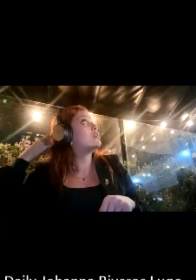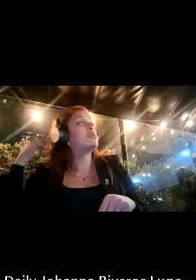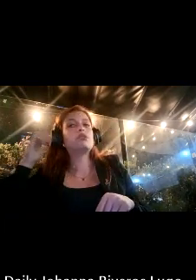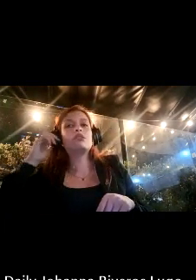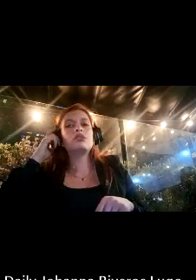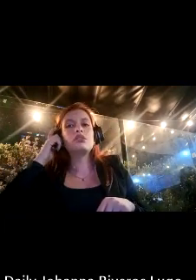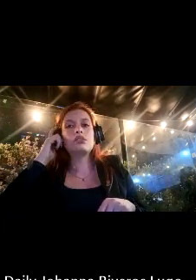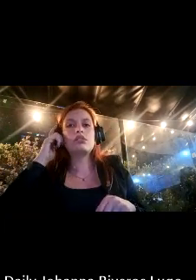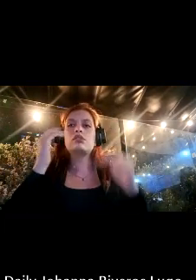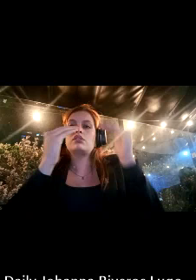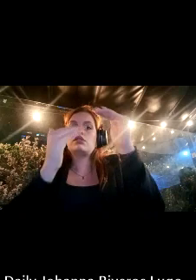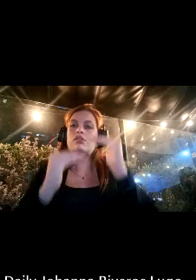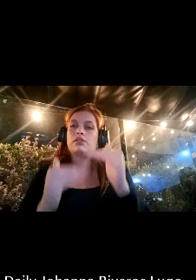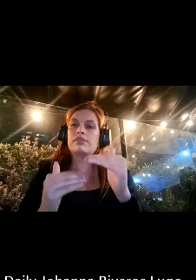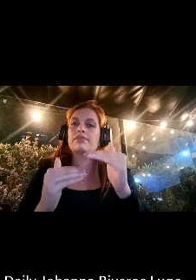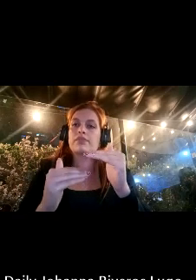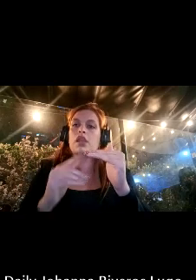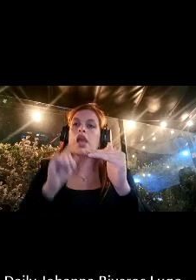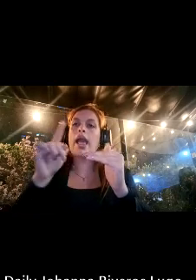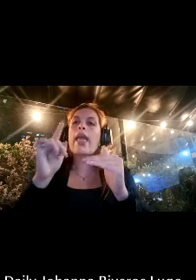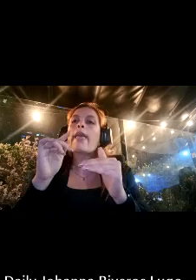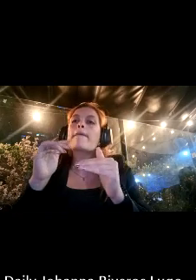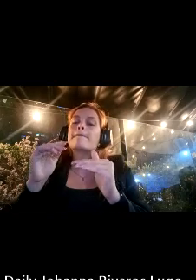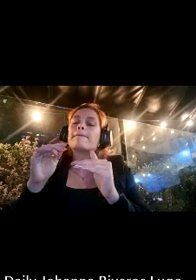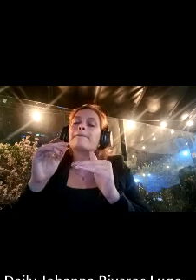diseño del protocolo experimental.